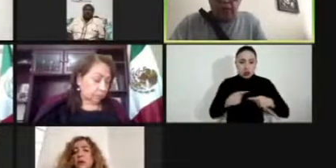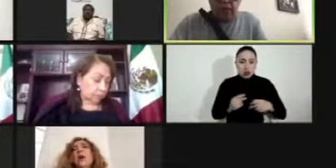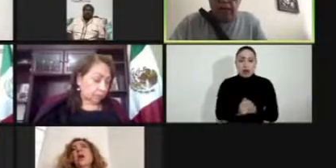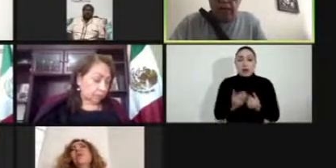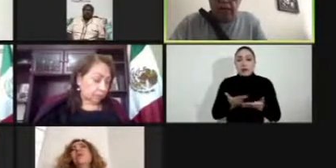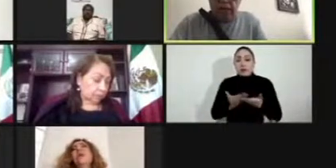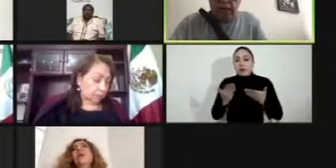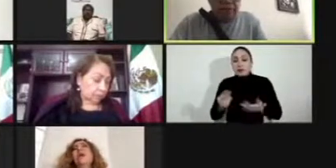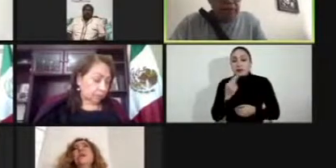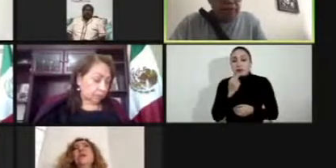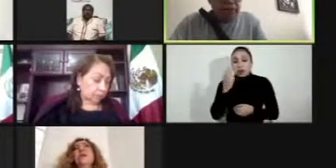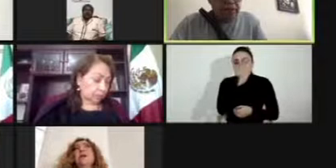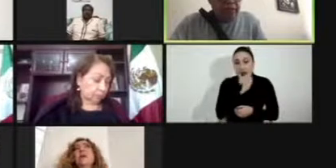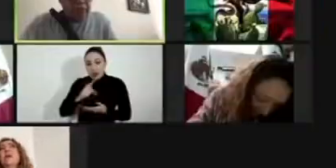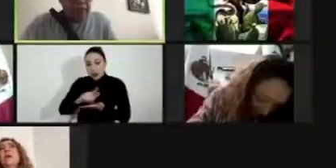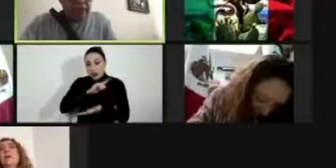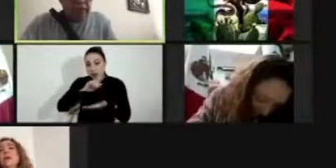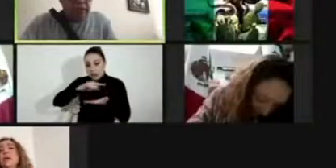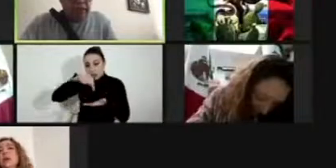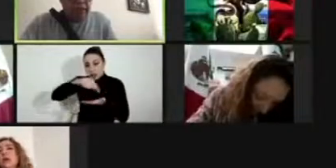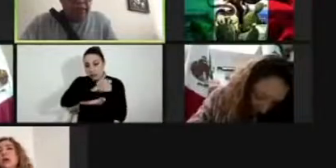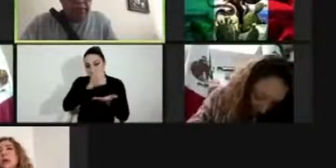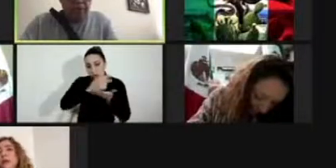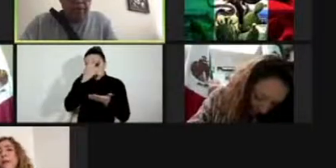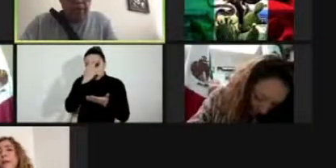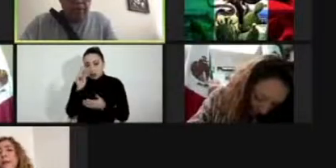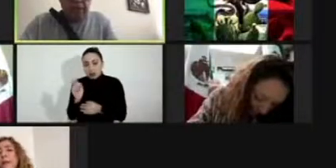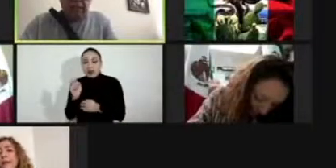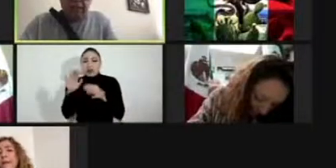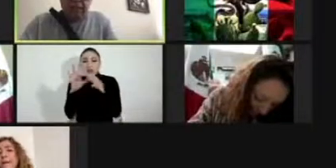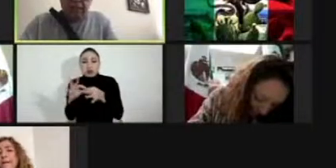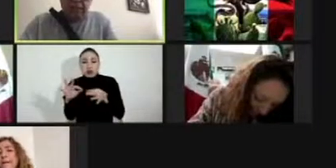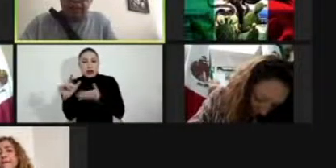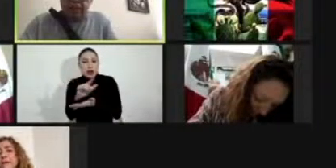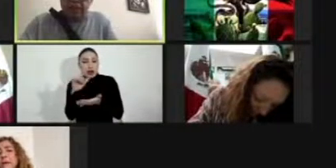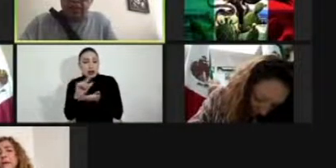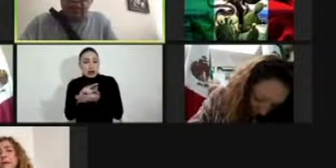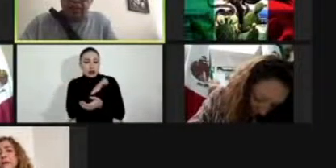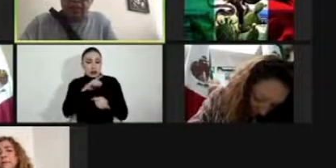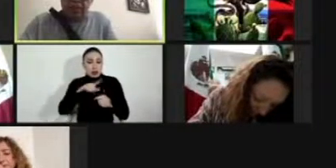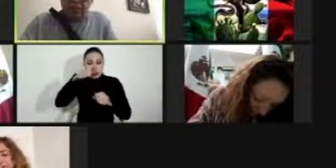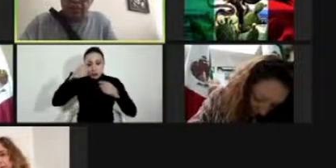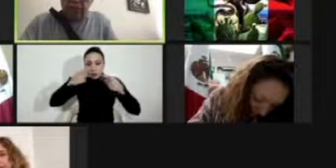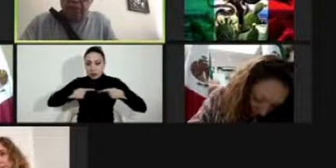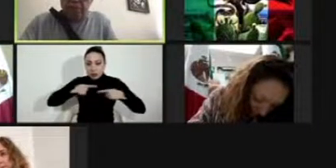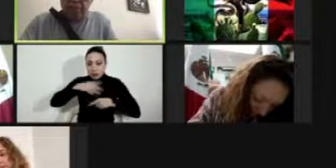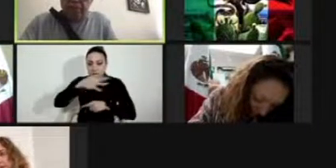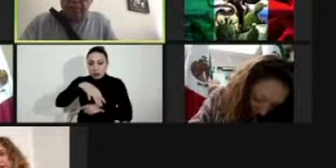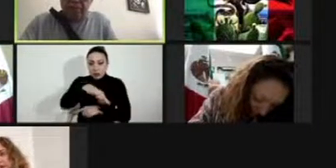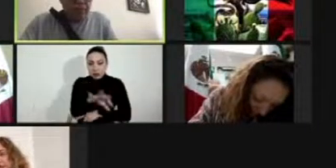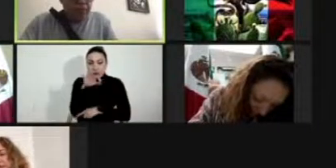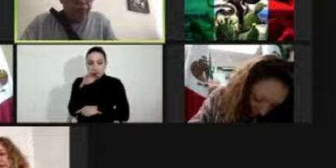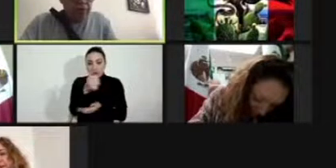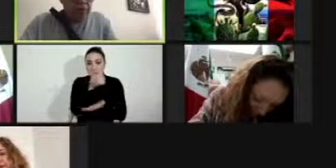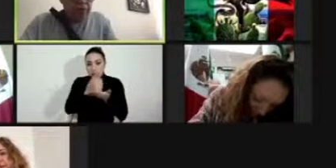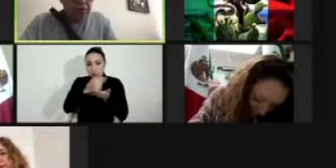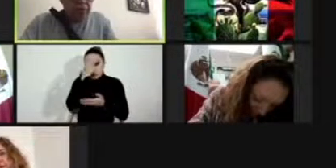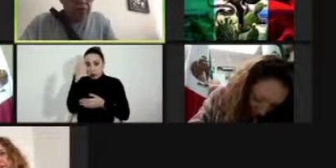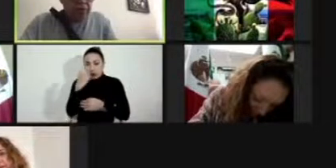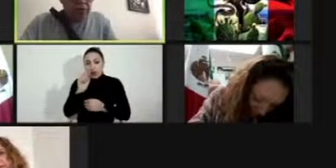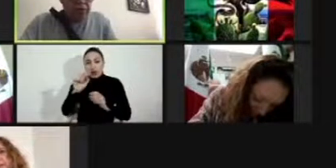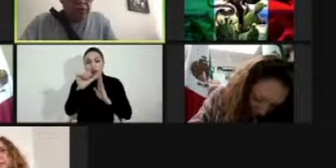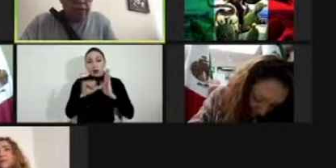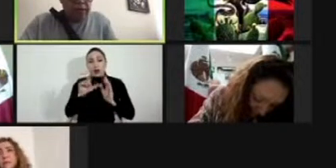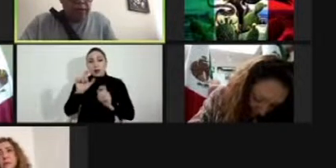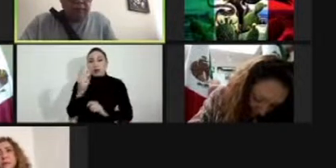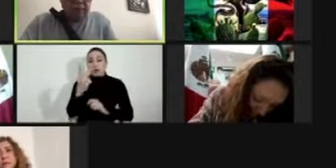la Ley de Búsquedas de Personas de la Ciudad de México establece en el artículo 22, párrafo segundo, que todas las